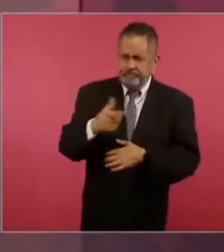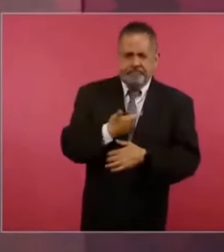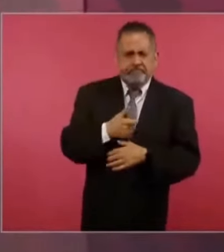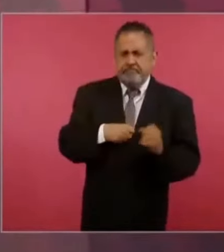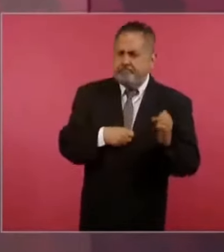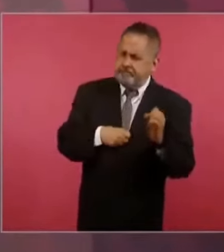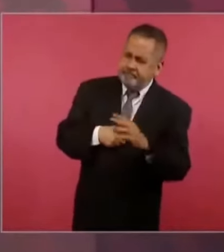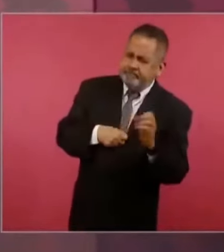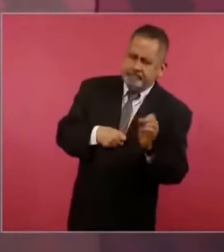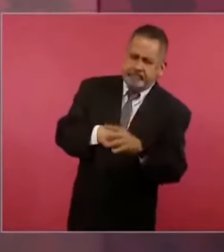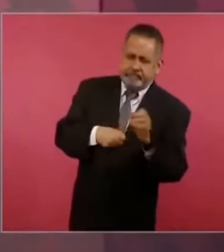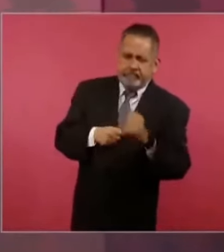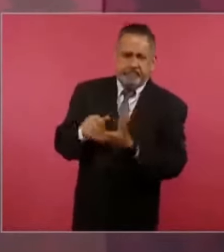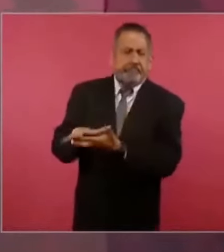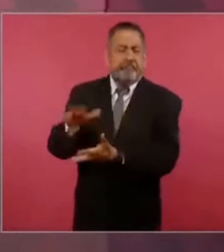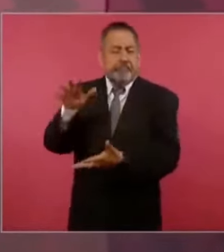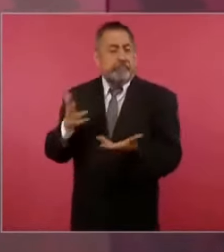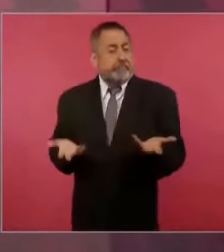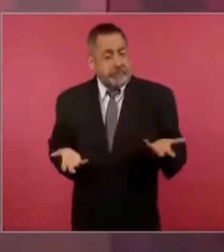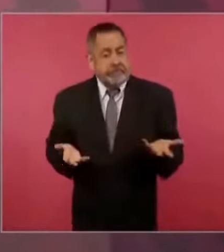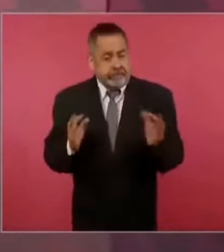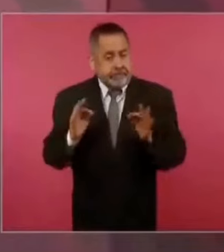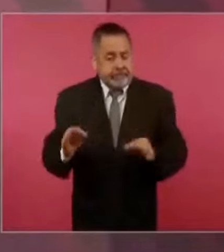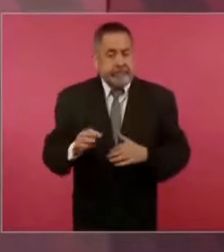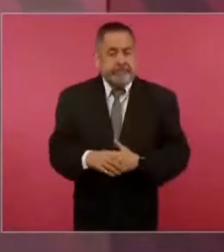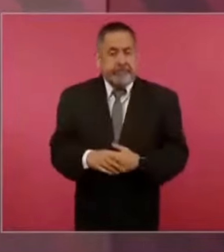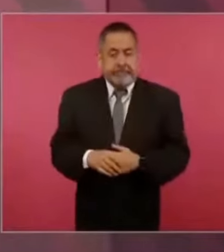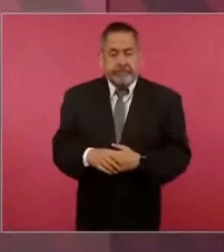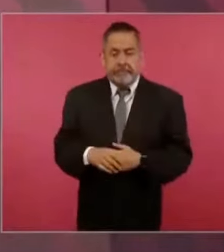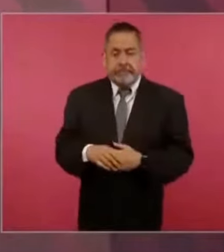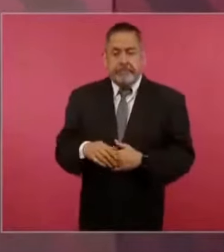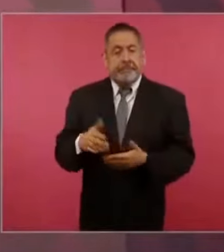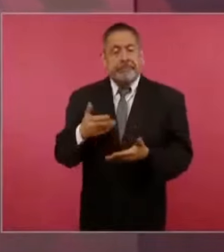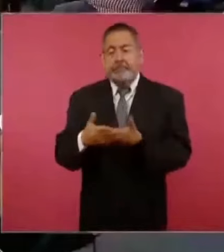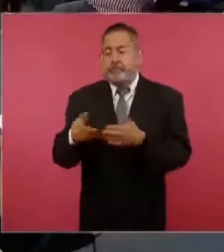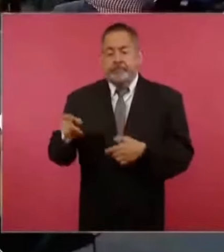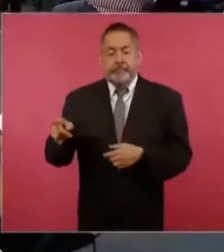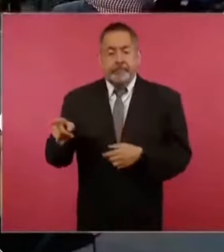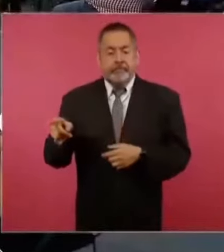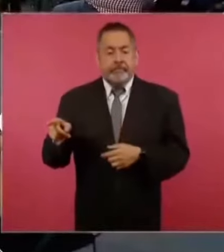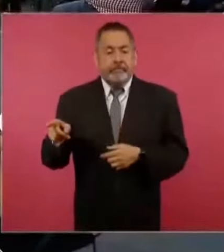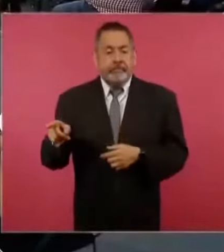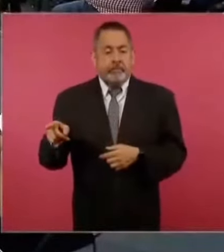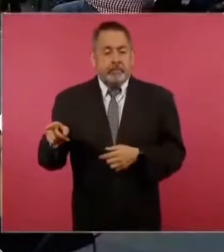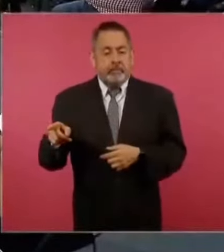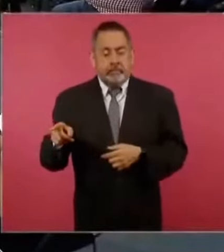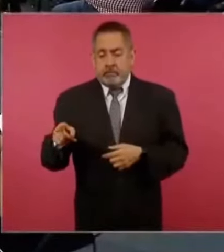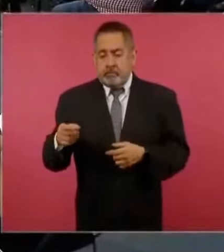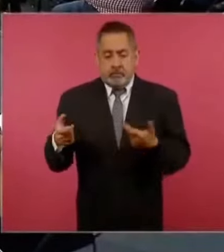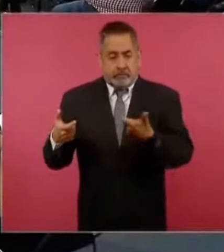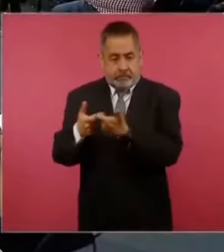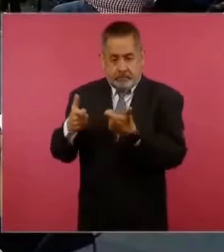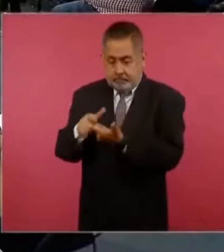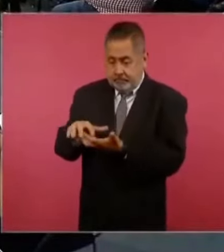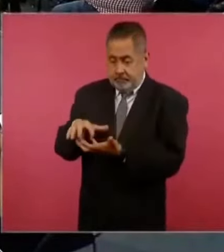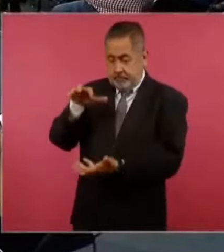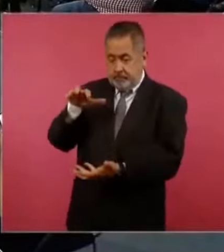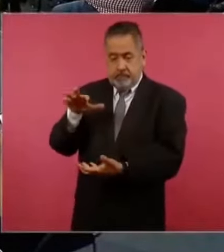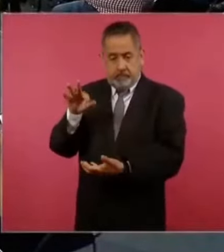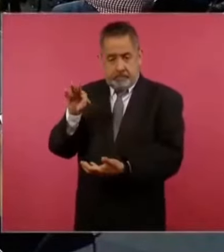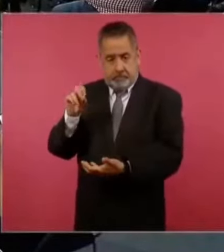conscientes Por eso ahora en el nuevo fondo de